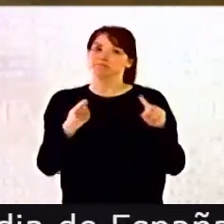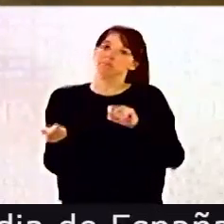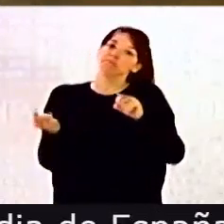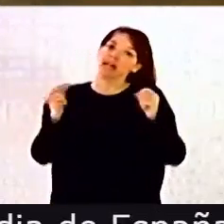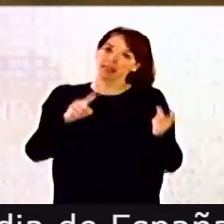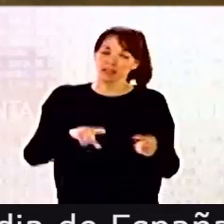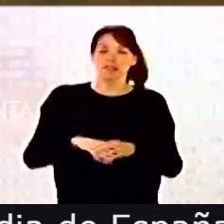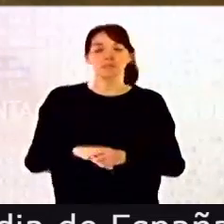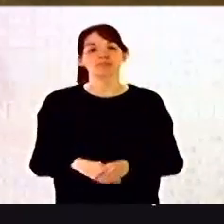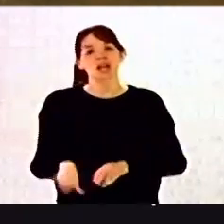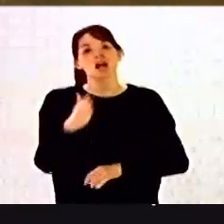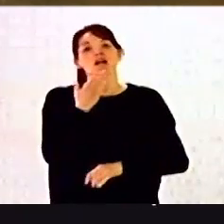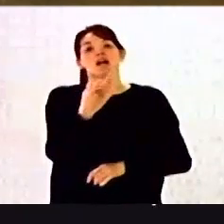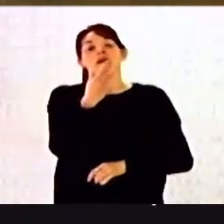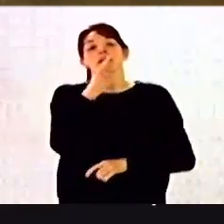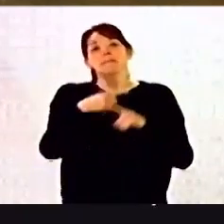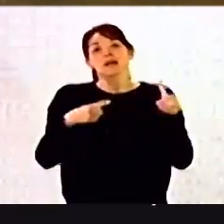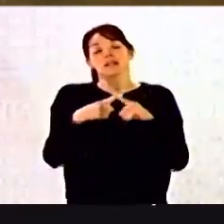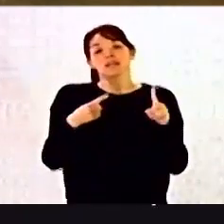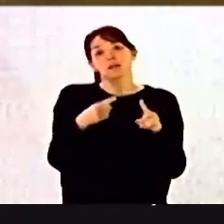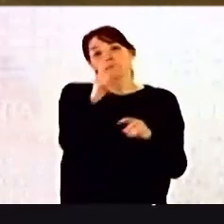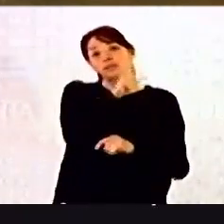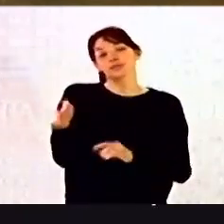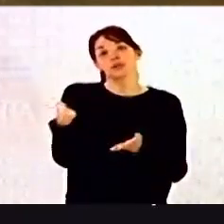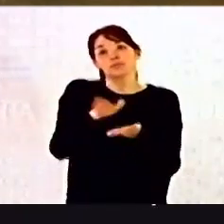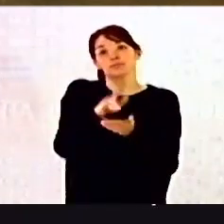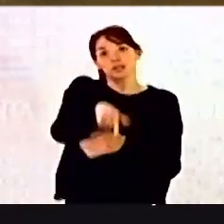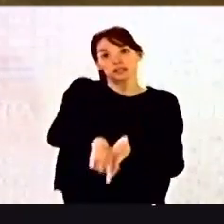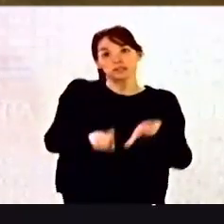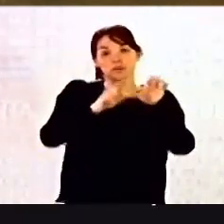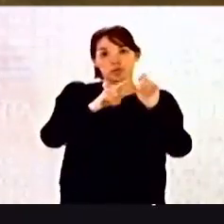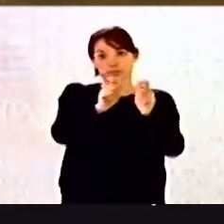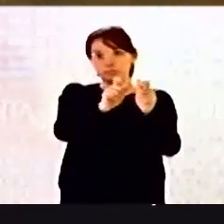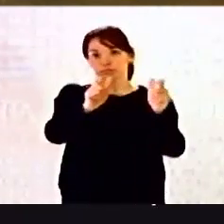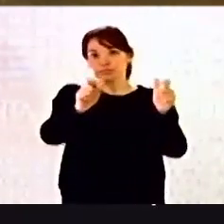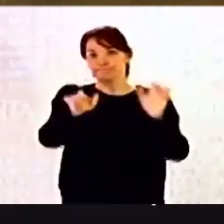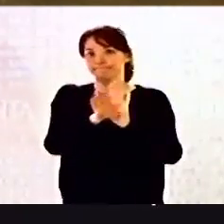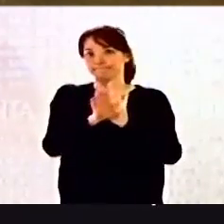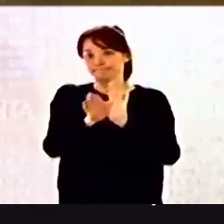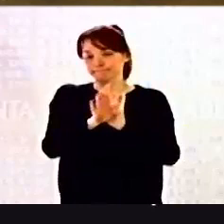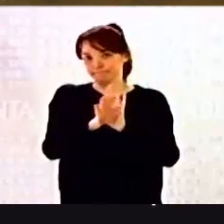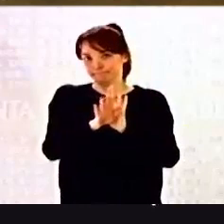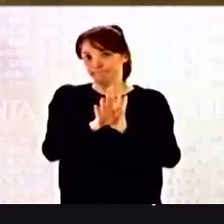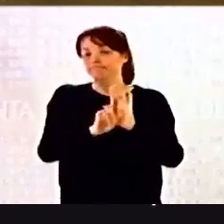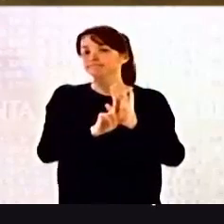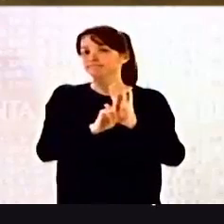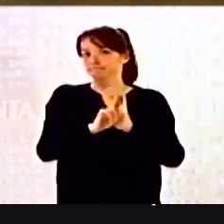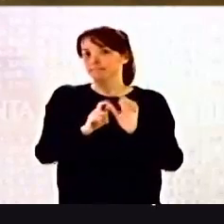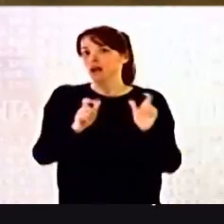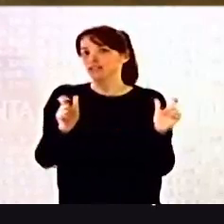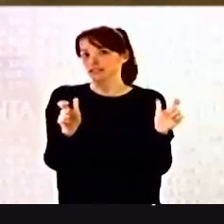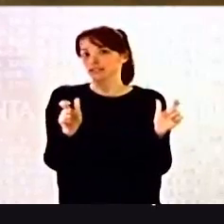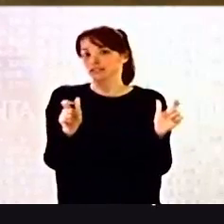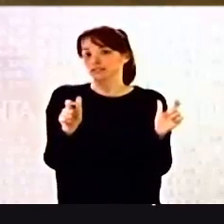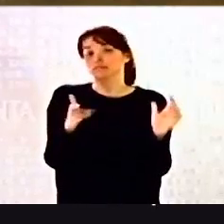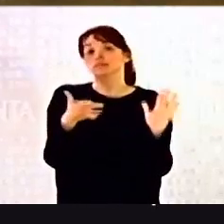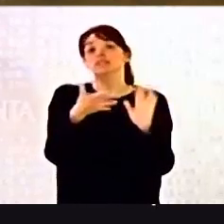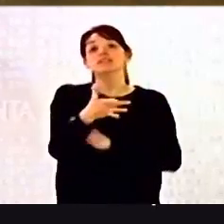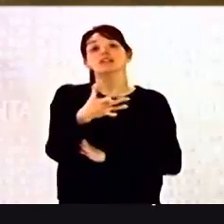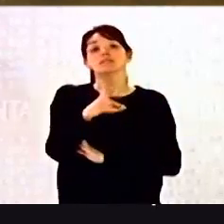La edad media de las personas fallecidas en nuestra comunidad autónoma sigue aumentando, con lo cual tenemos que considerar a las